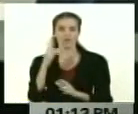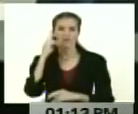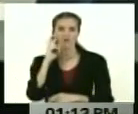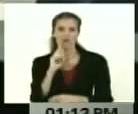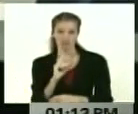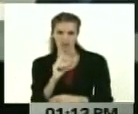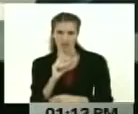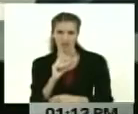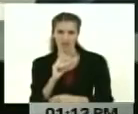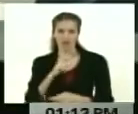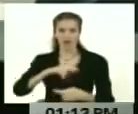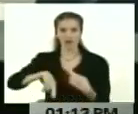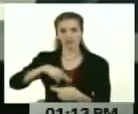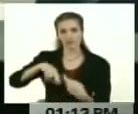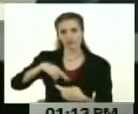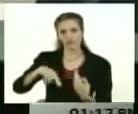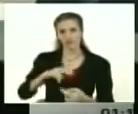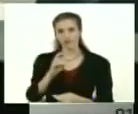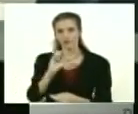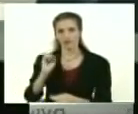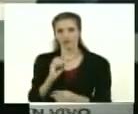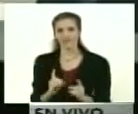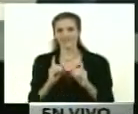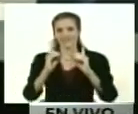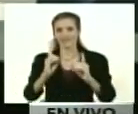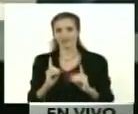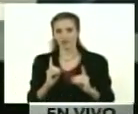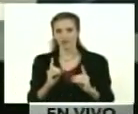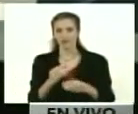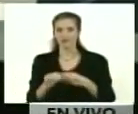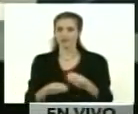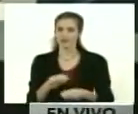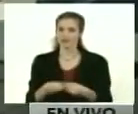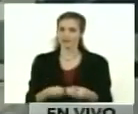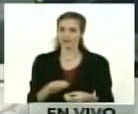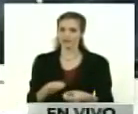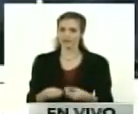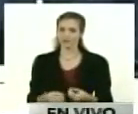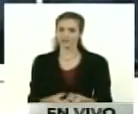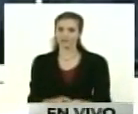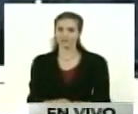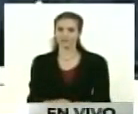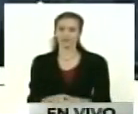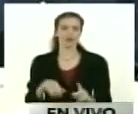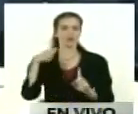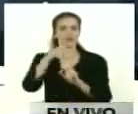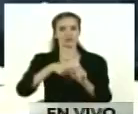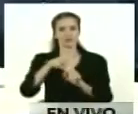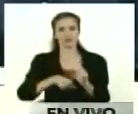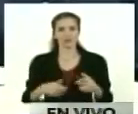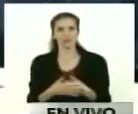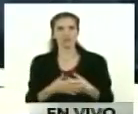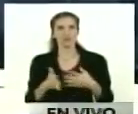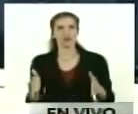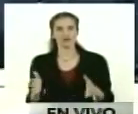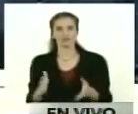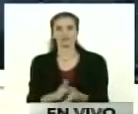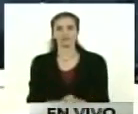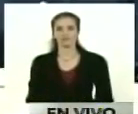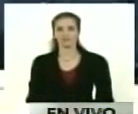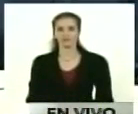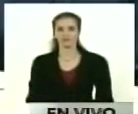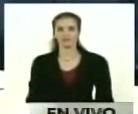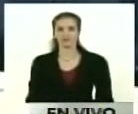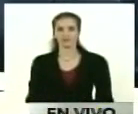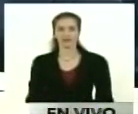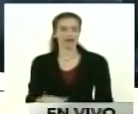bolivariano, Revolucionario 200, decidió ir de la lucha popular